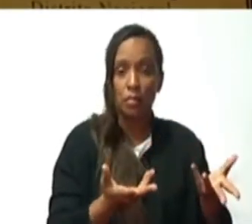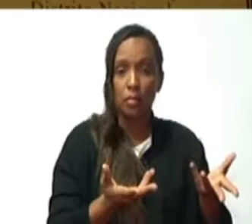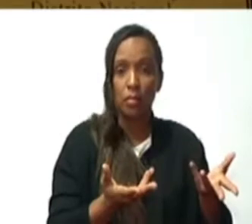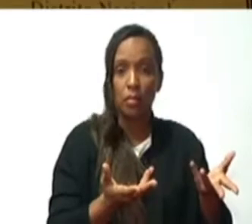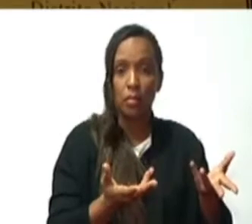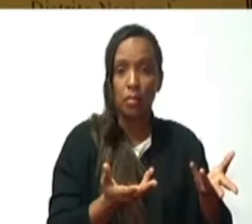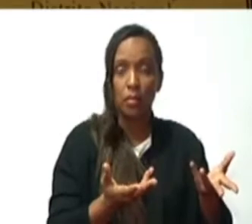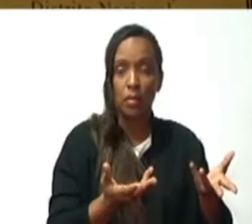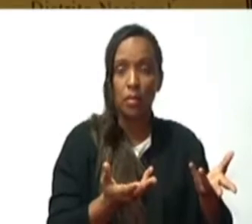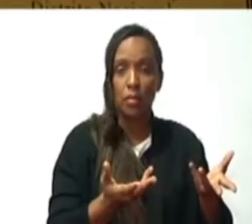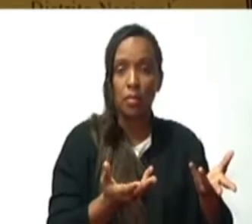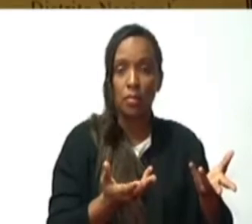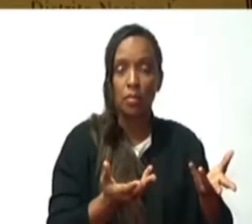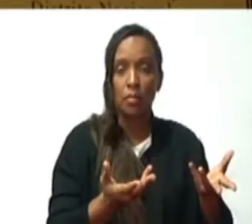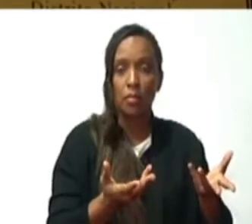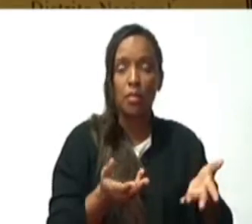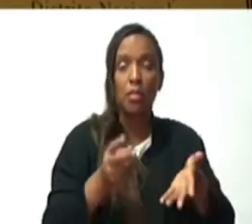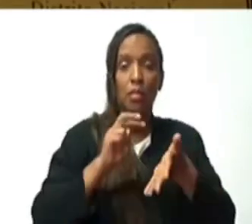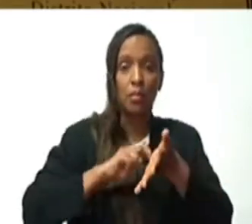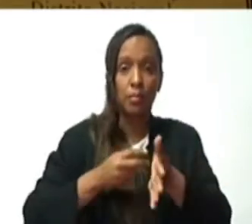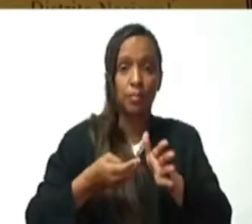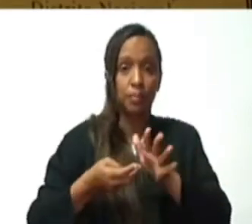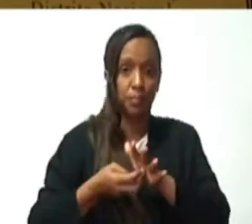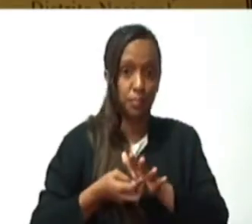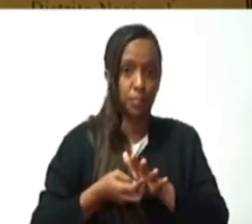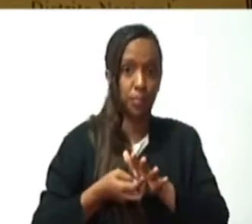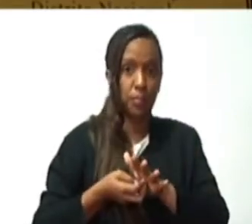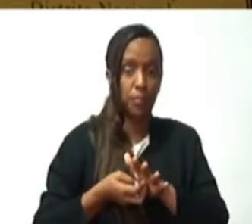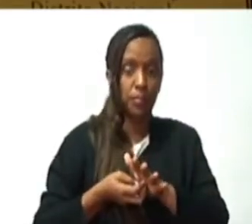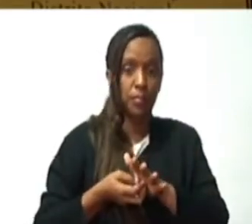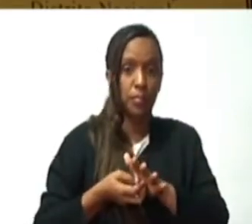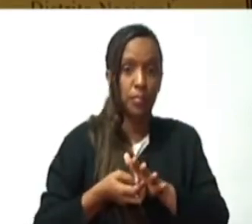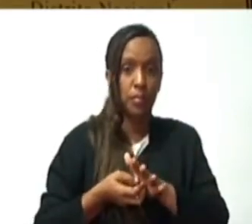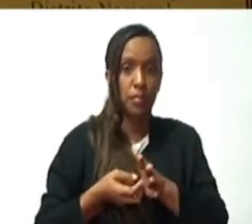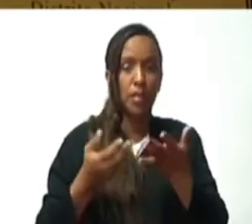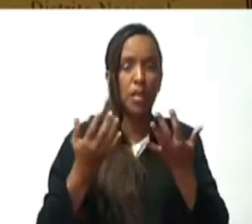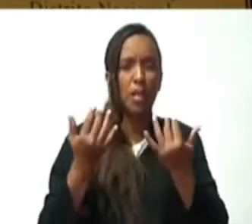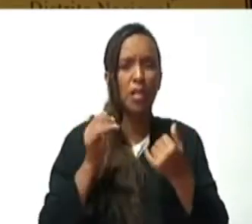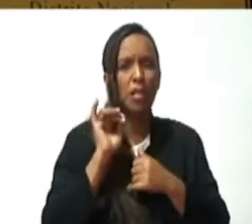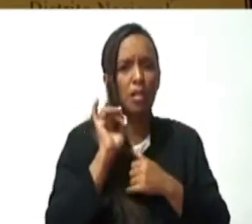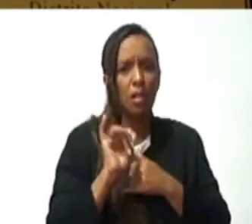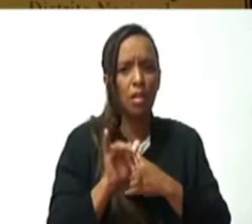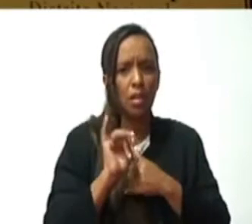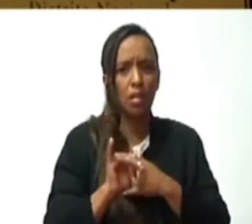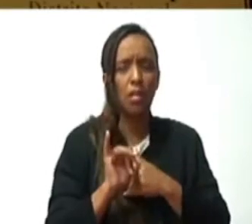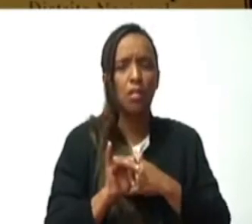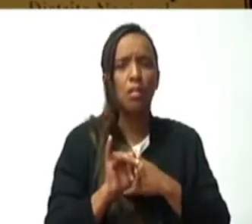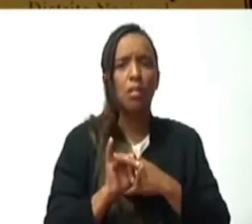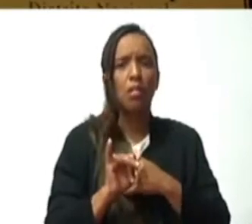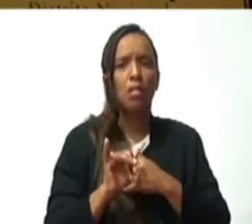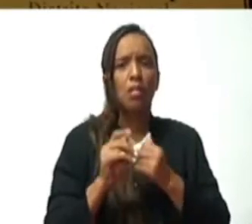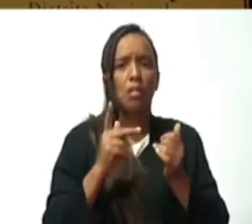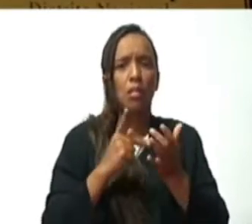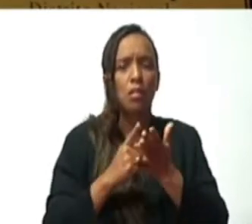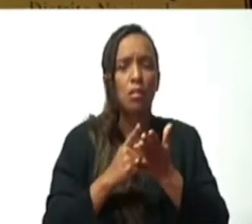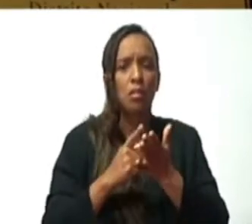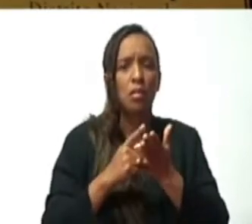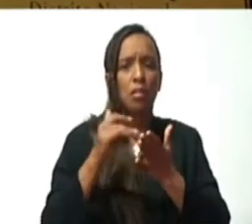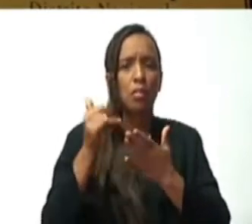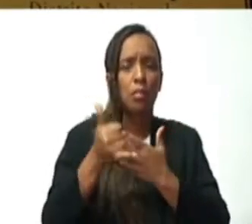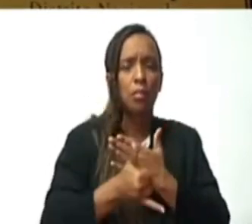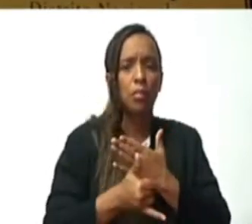es sumamente importante y nosotros, como bloque PQDC, PCR y BIS,